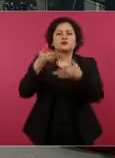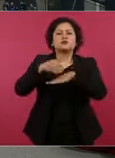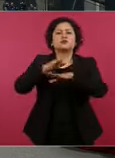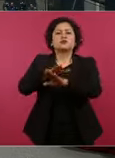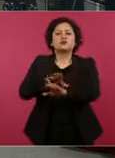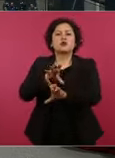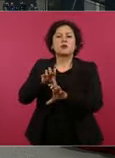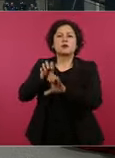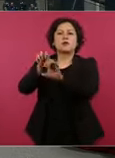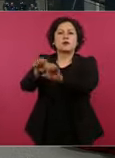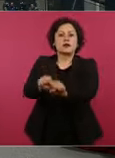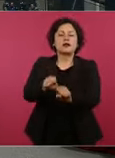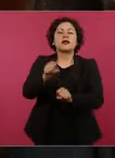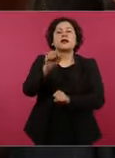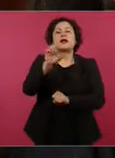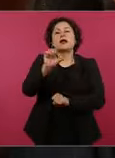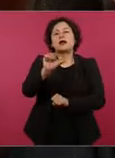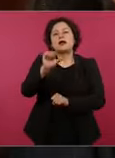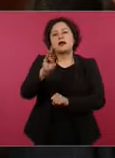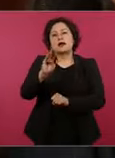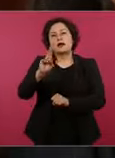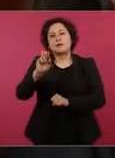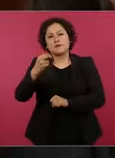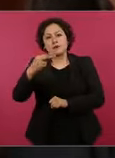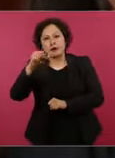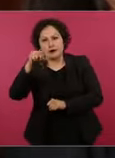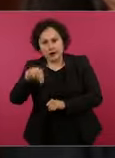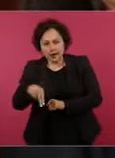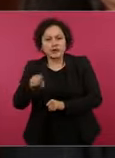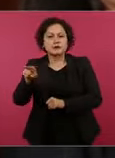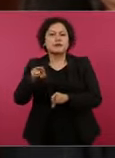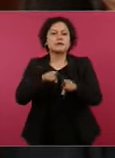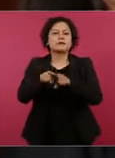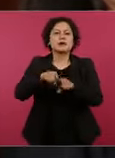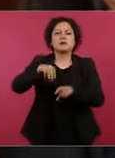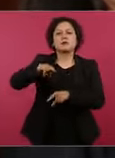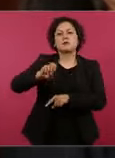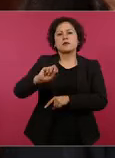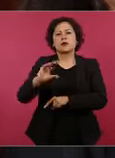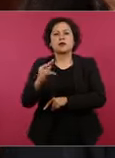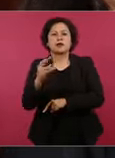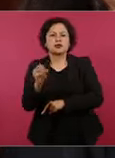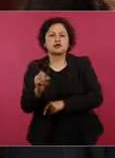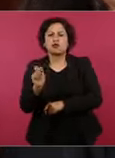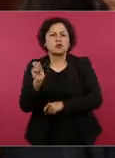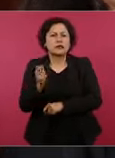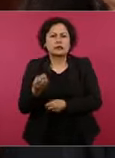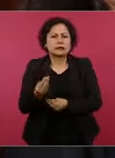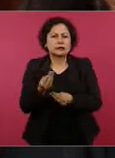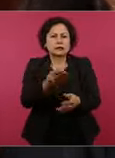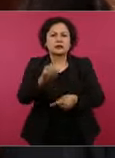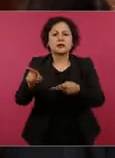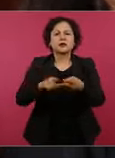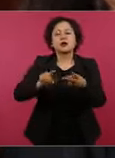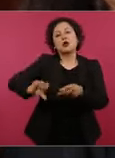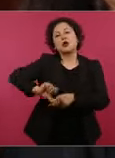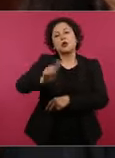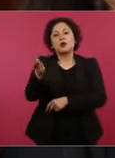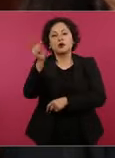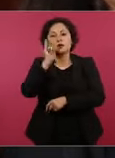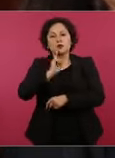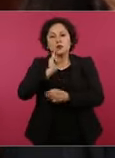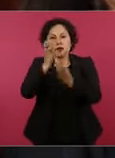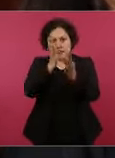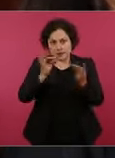me recuerdo, Abraham Ceguera Cervantes, el hermano del Mencho? Y también a la canciller Bárcena, pues consultarle,